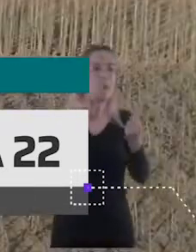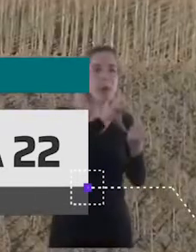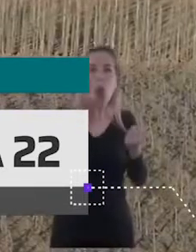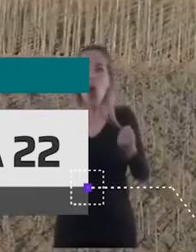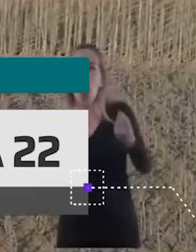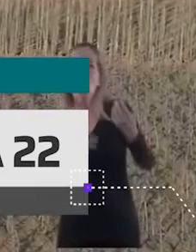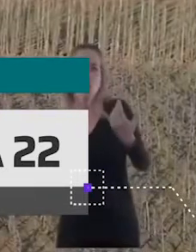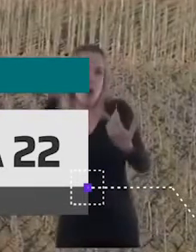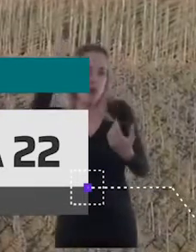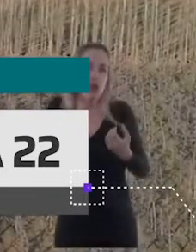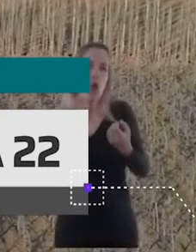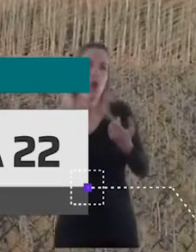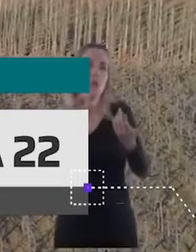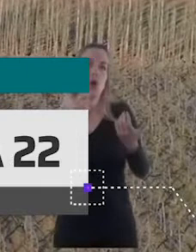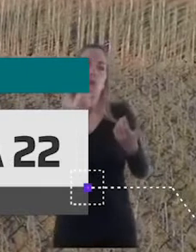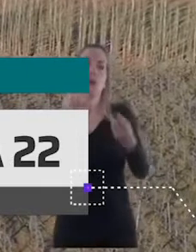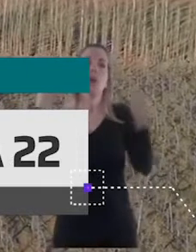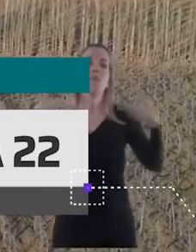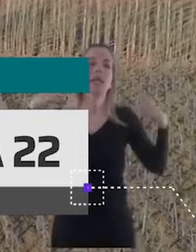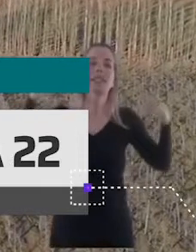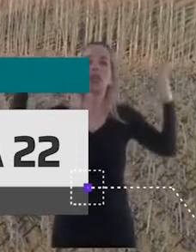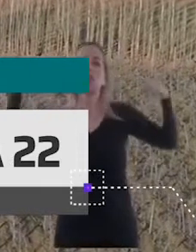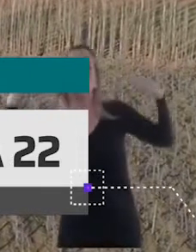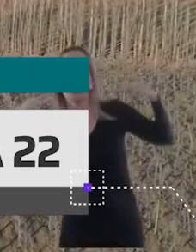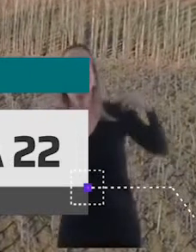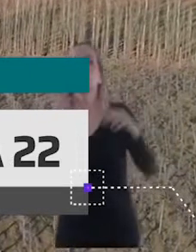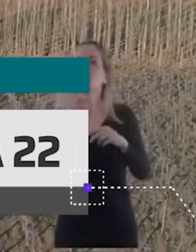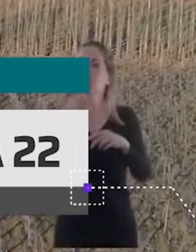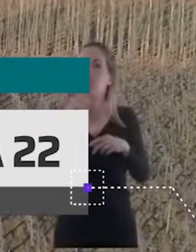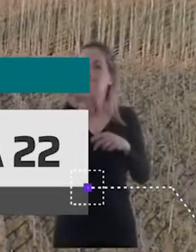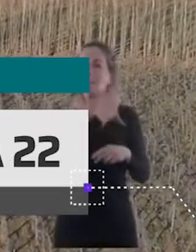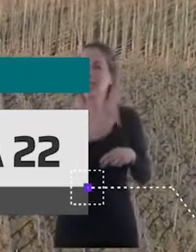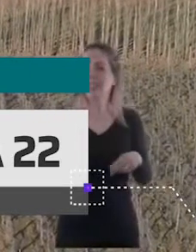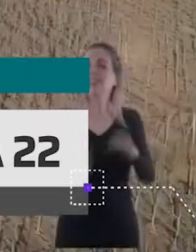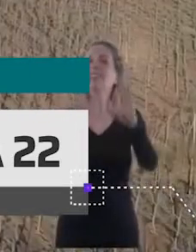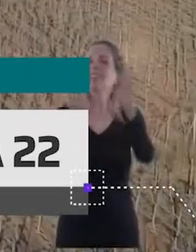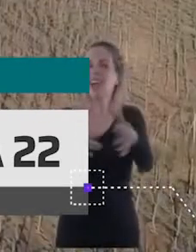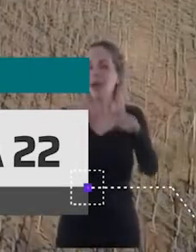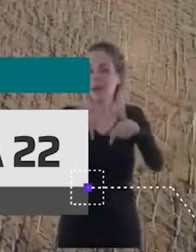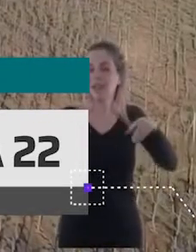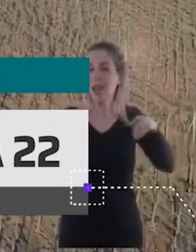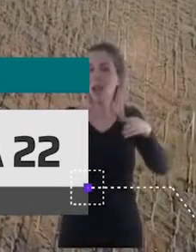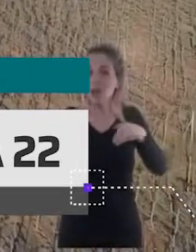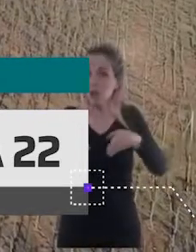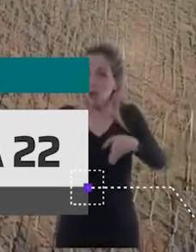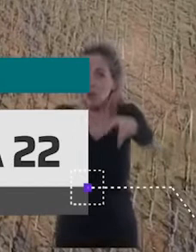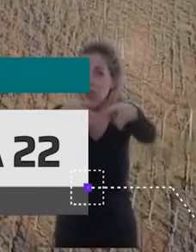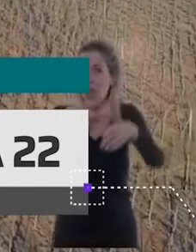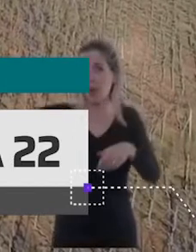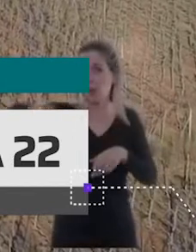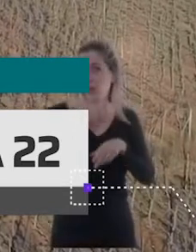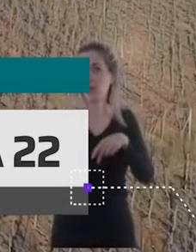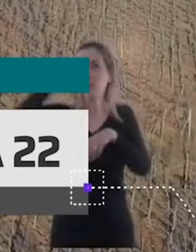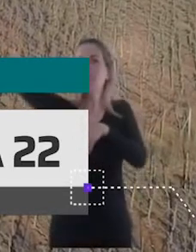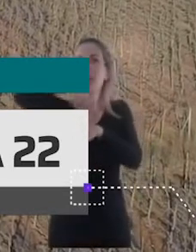algún centro turístico pero también presidente sabemos que usted lo sabe sobre esta ruta que estamos parados hoy transitan todos los